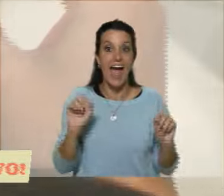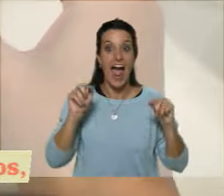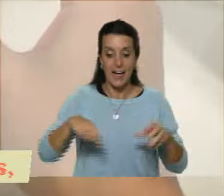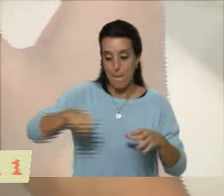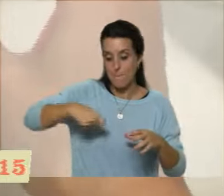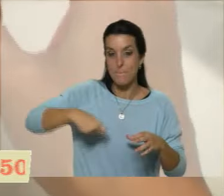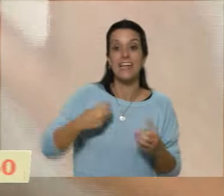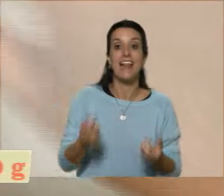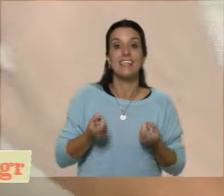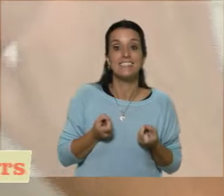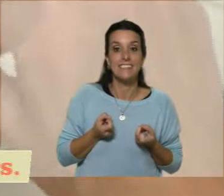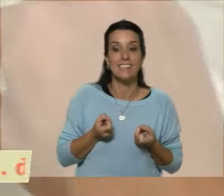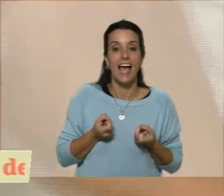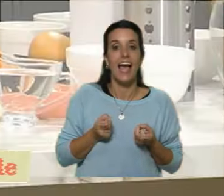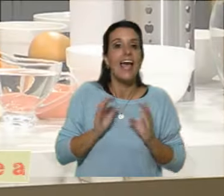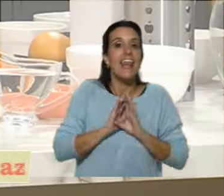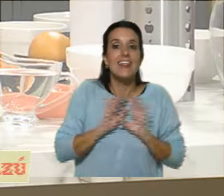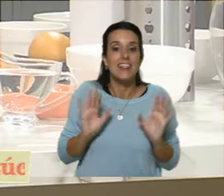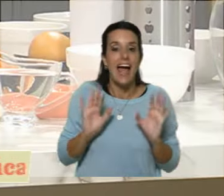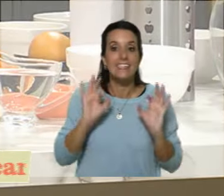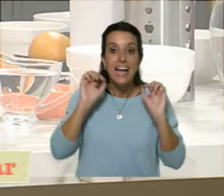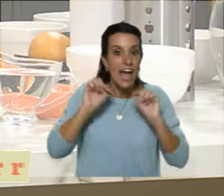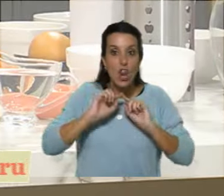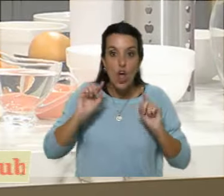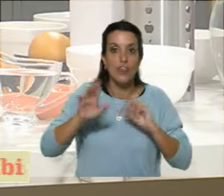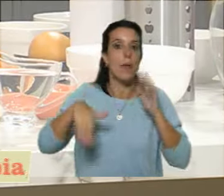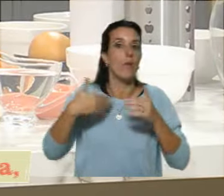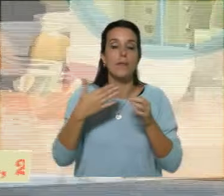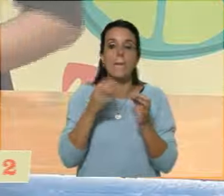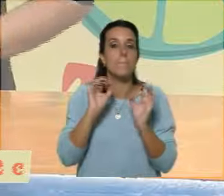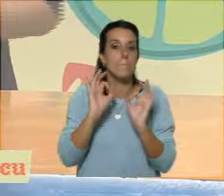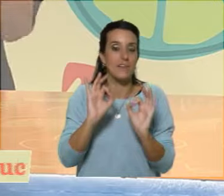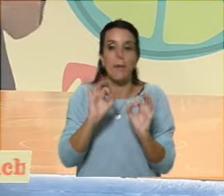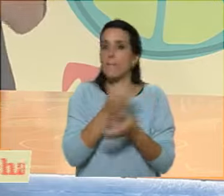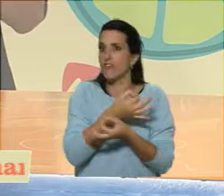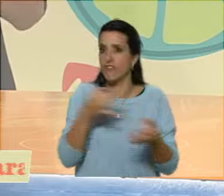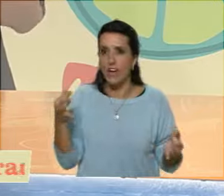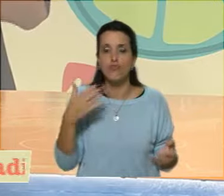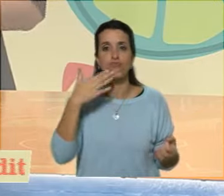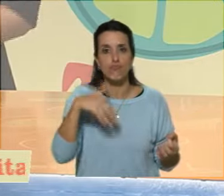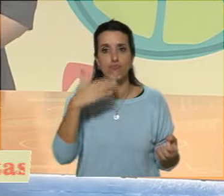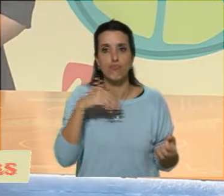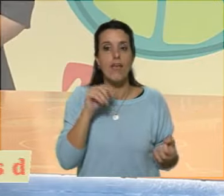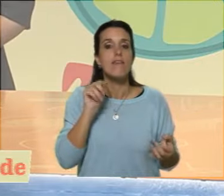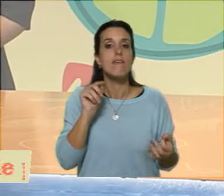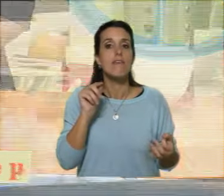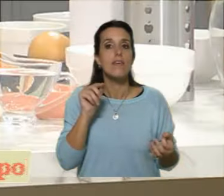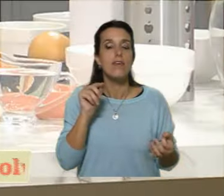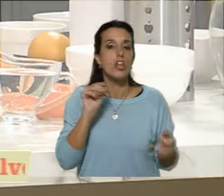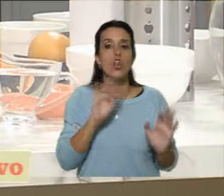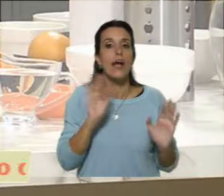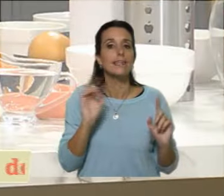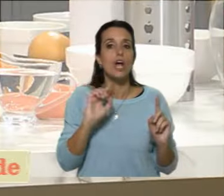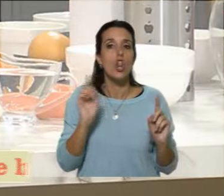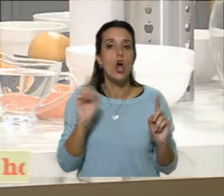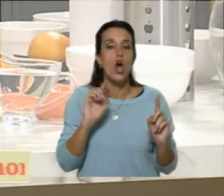es cuando tenés que tener que no te quede ningún grumo. Si no te quedó acá, ya después no te va a quedar. Ah, brillante. ¿Ah? Ahí tenemos que prestar no es que